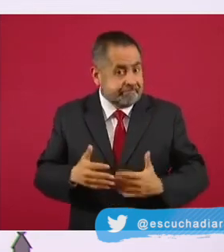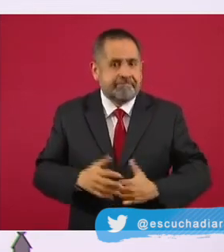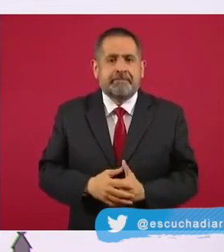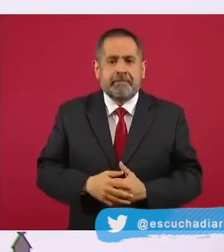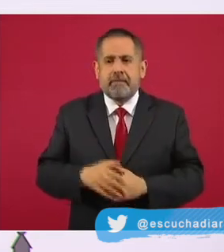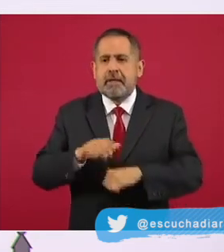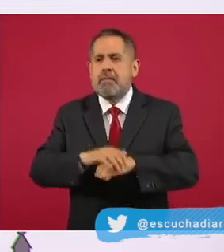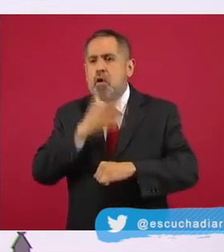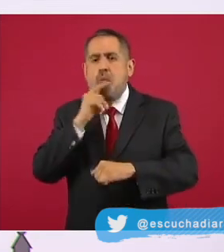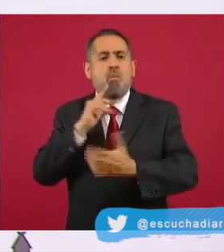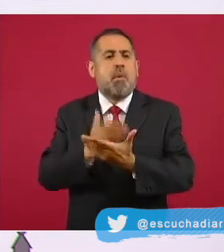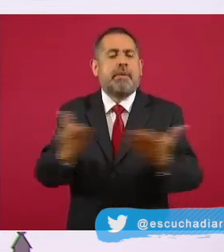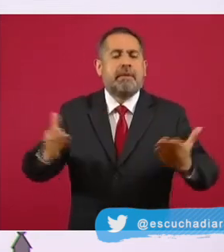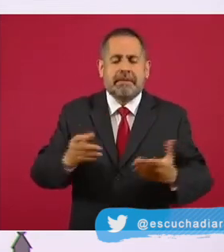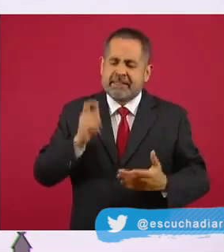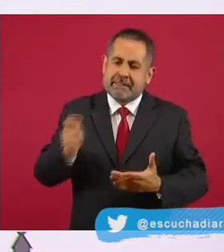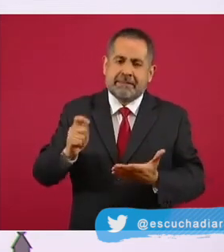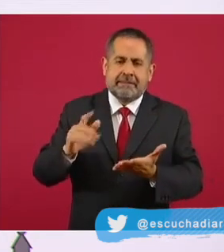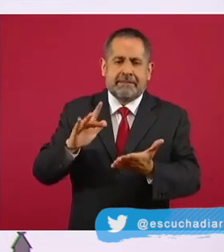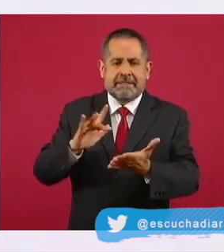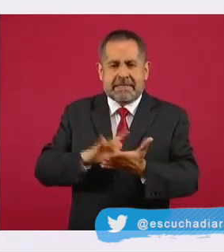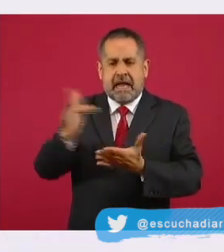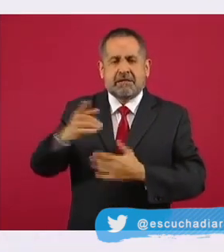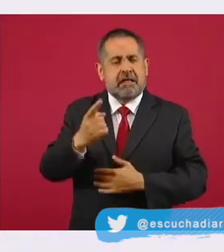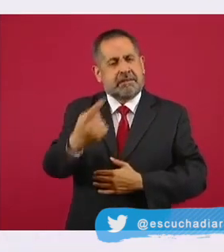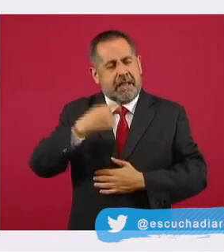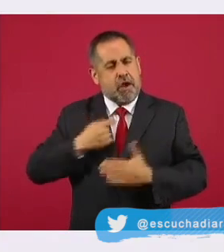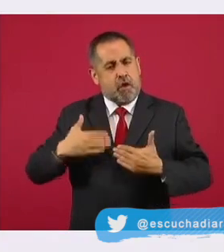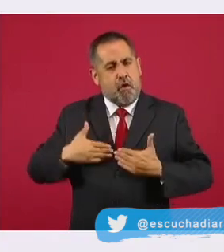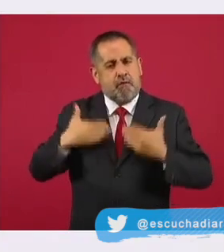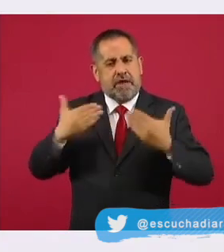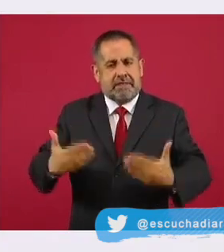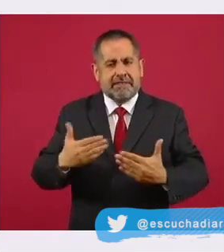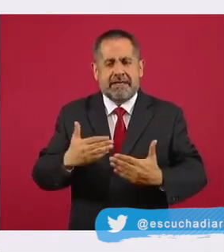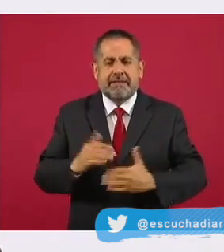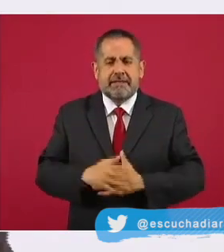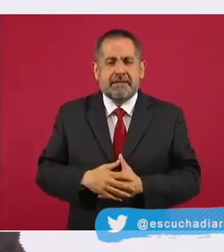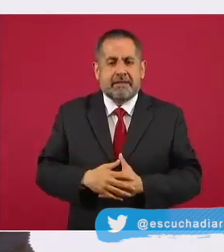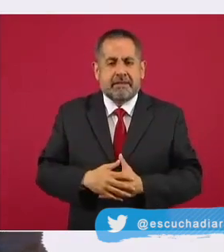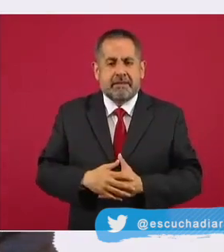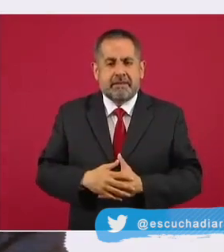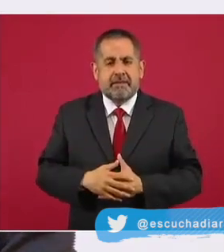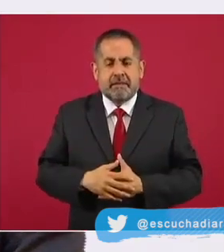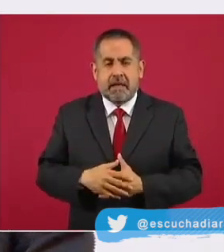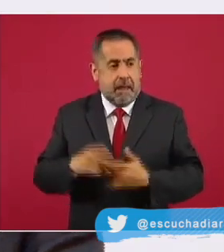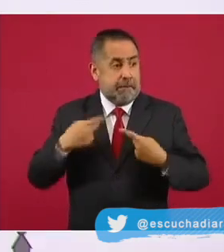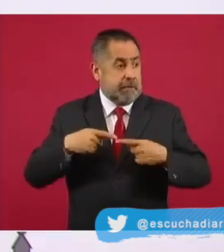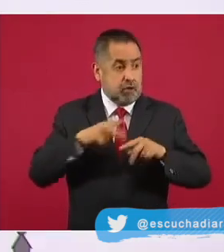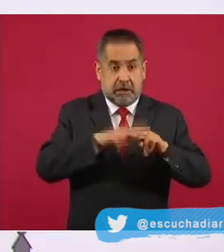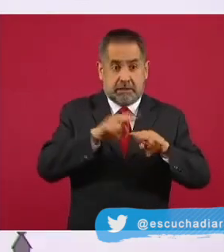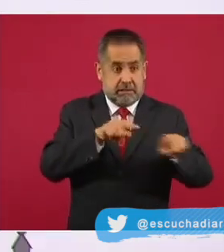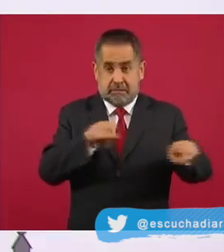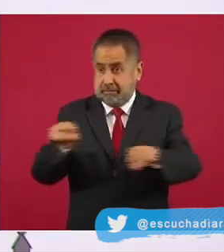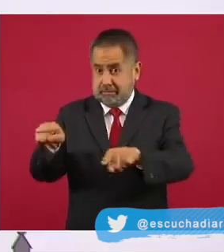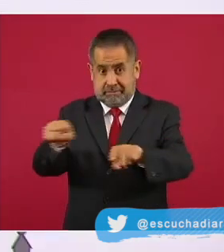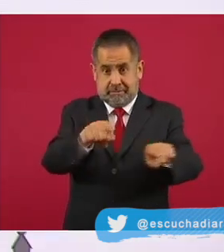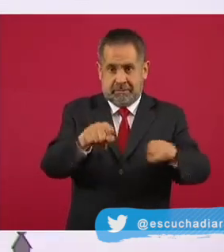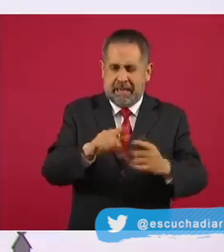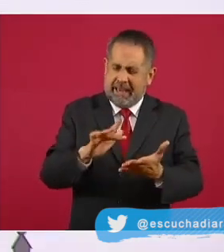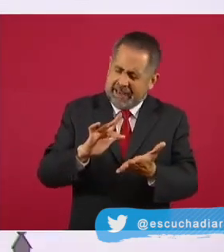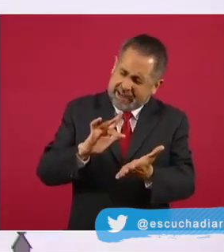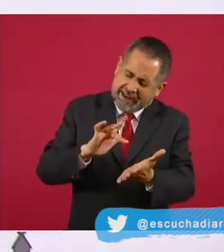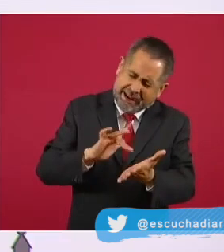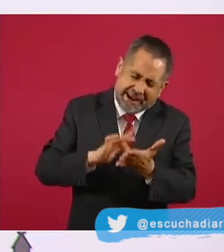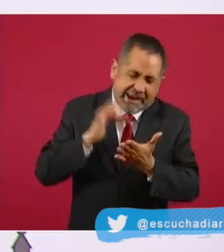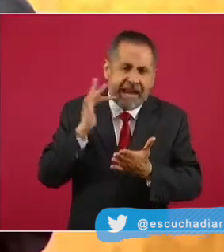amigos, gracias por su confianza. A los que están aquí presentes, muchas gracias de todo